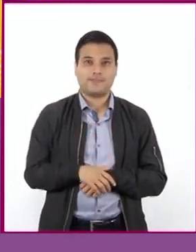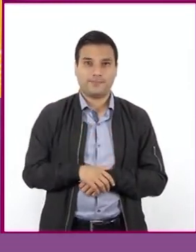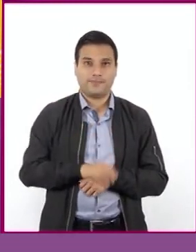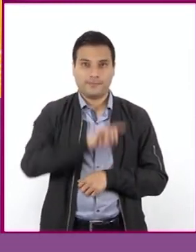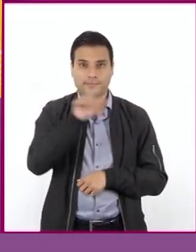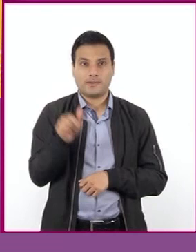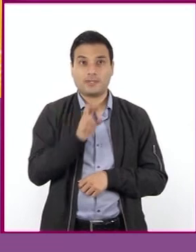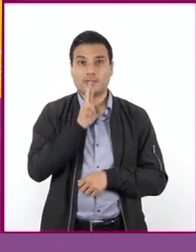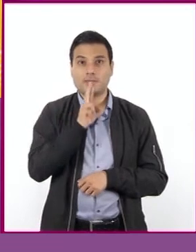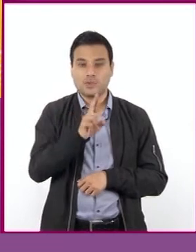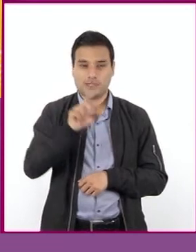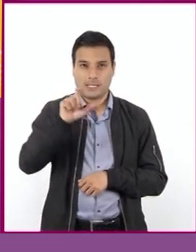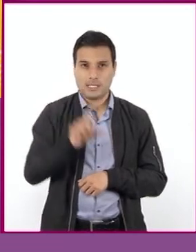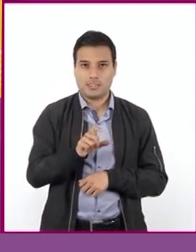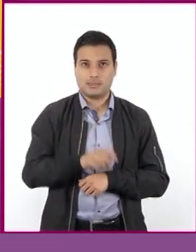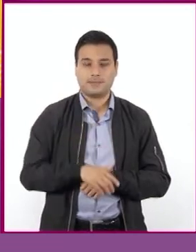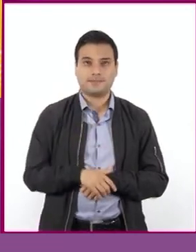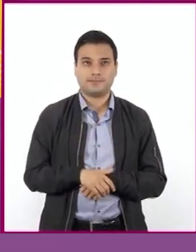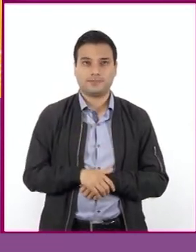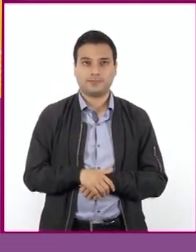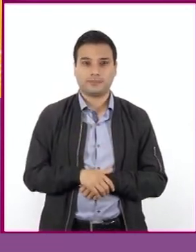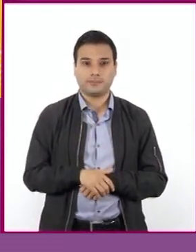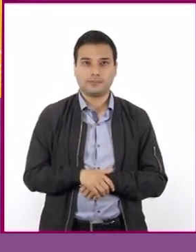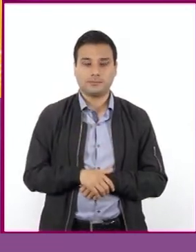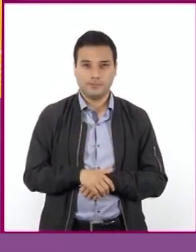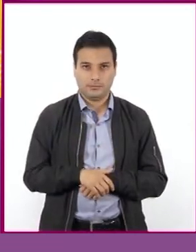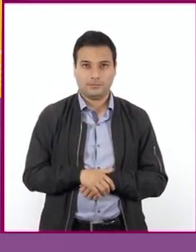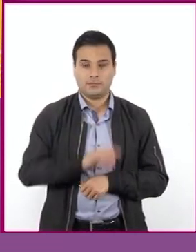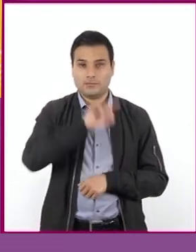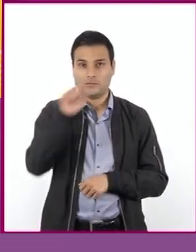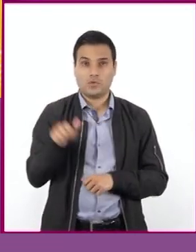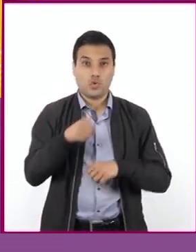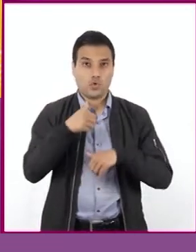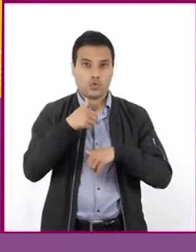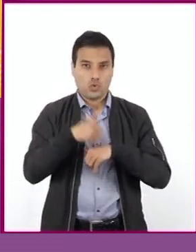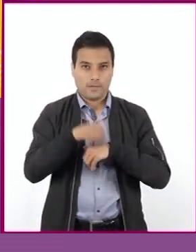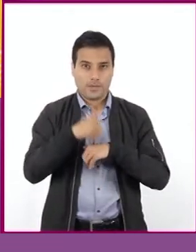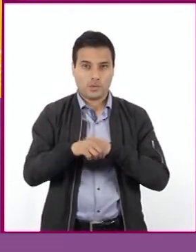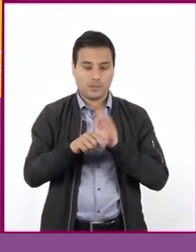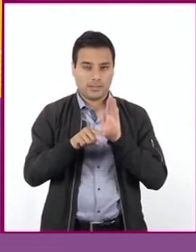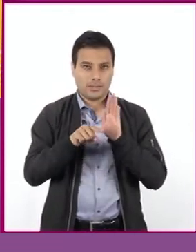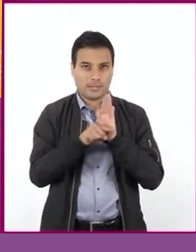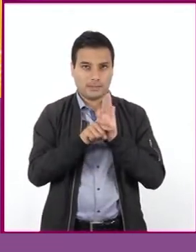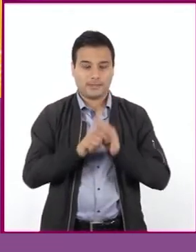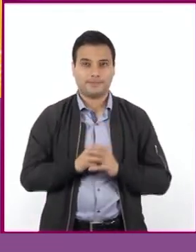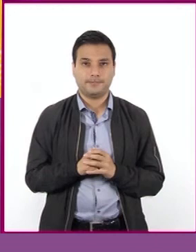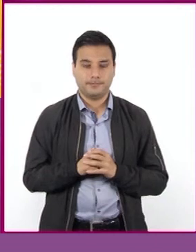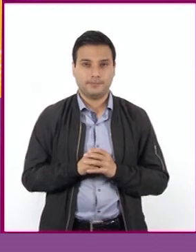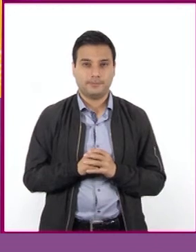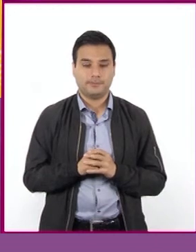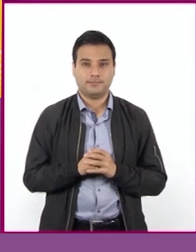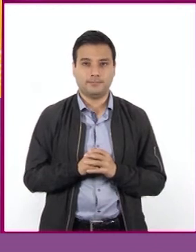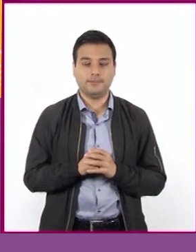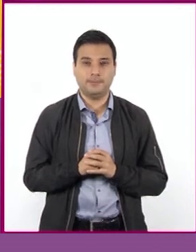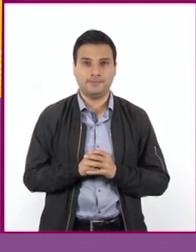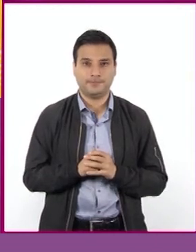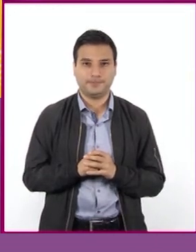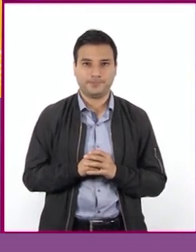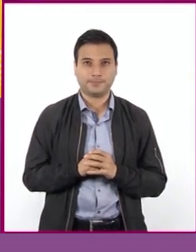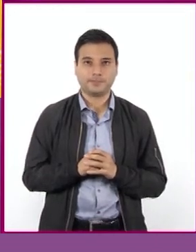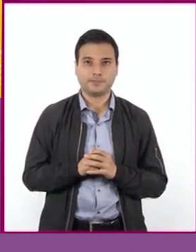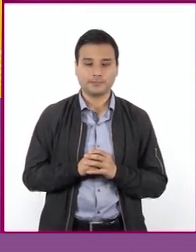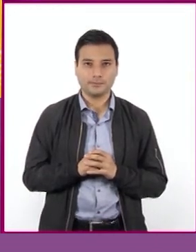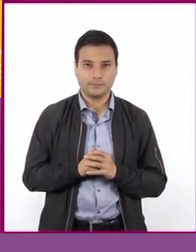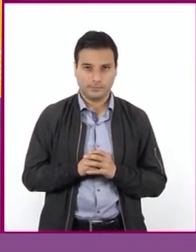una x. Restamos los términos independientes o numéricos del segundo miembro. De